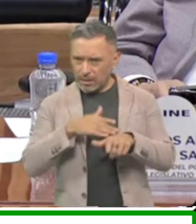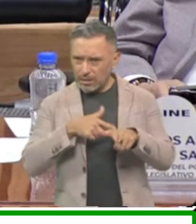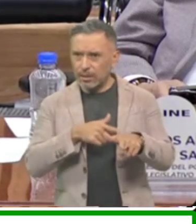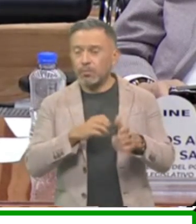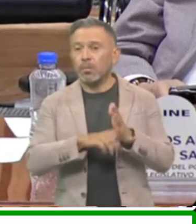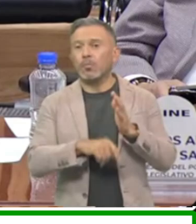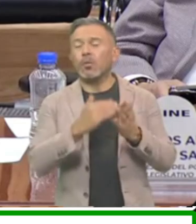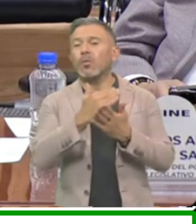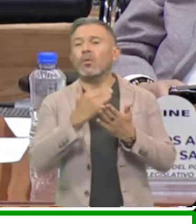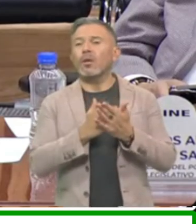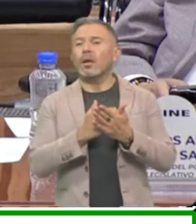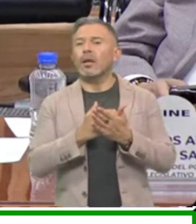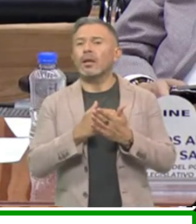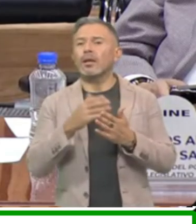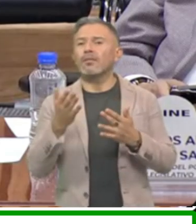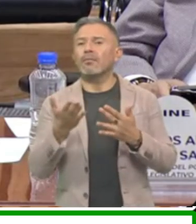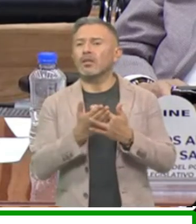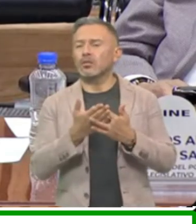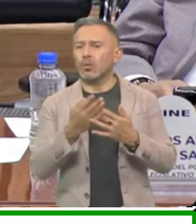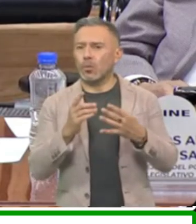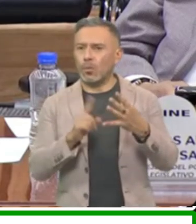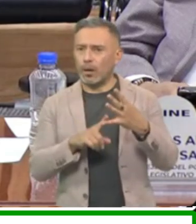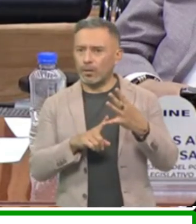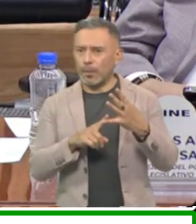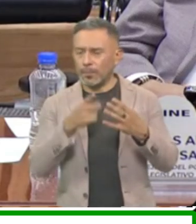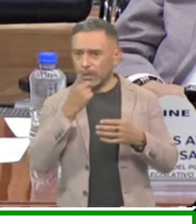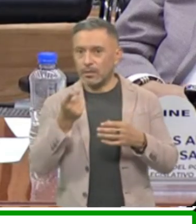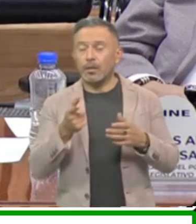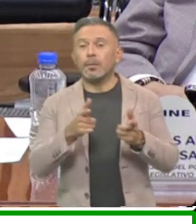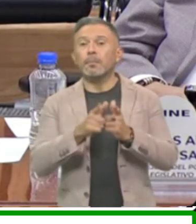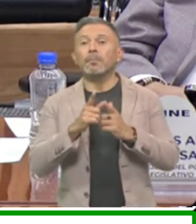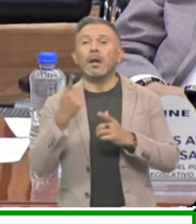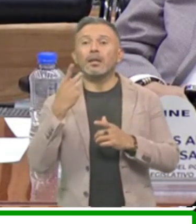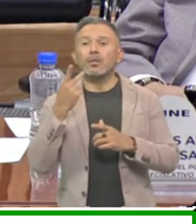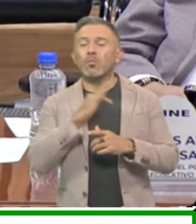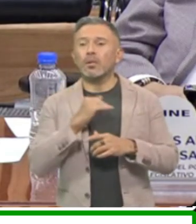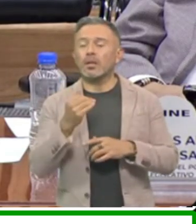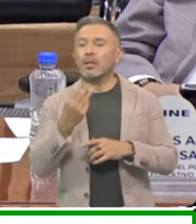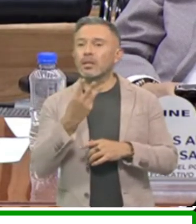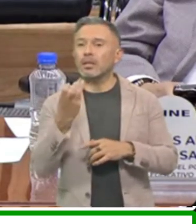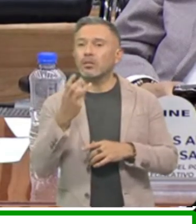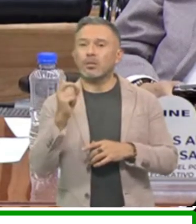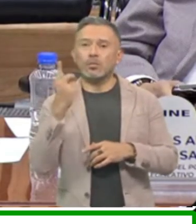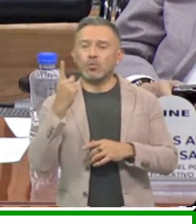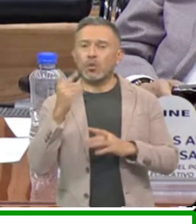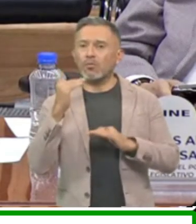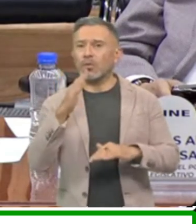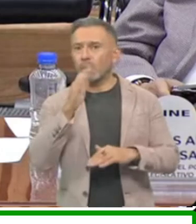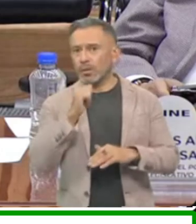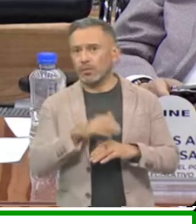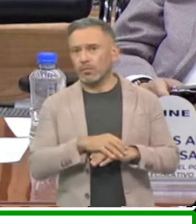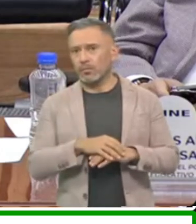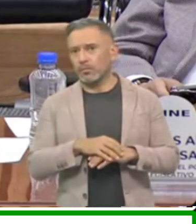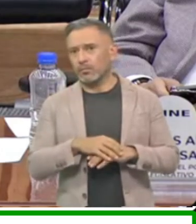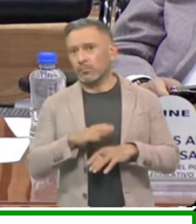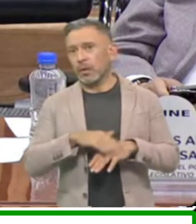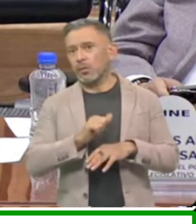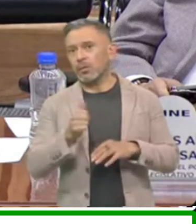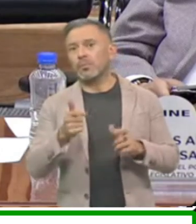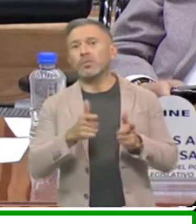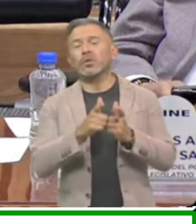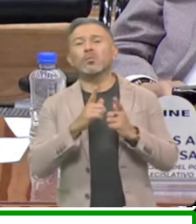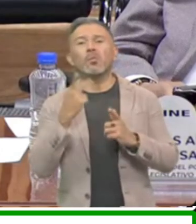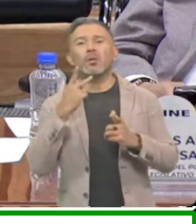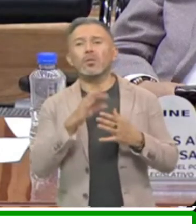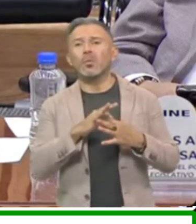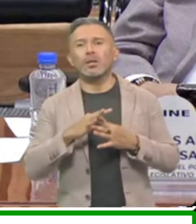la fracción cuarta, que establece ningún partido puede tener más de 300 diputados. Al rato van a decir, ninguna coalición puede